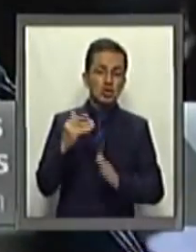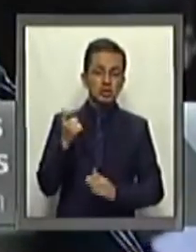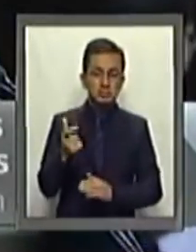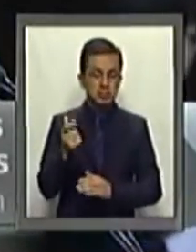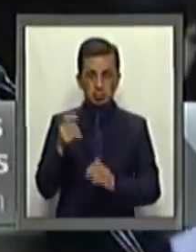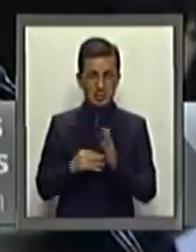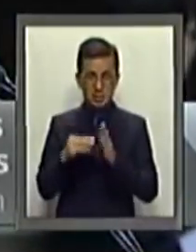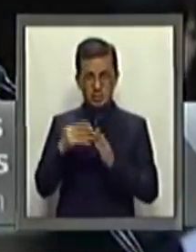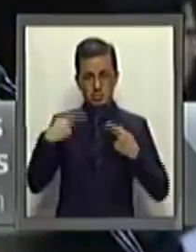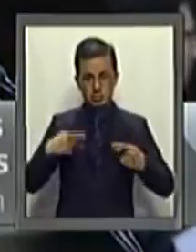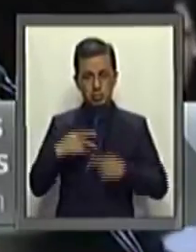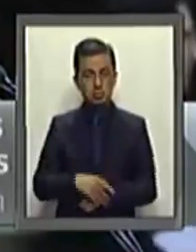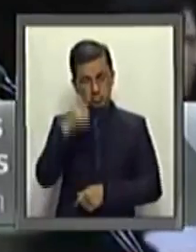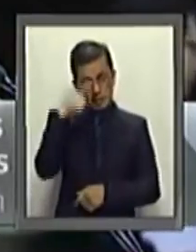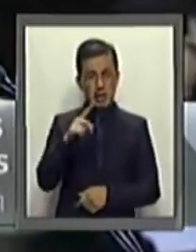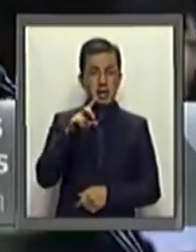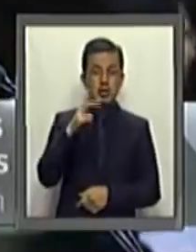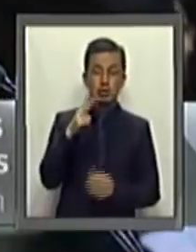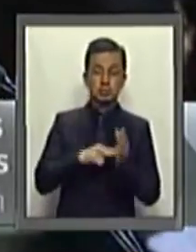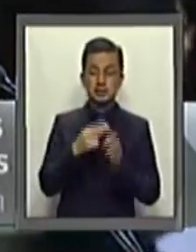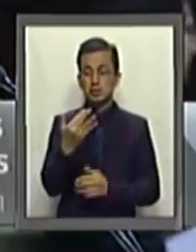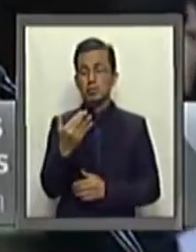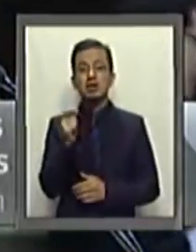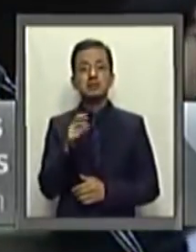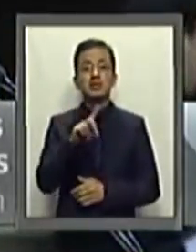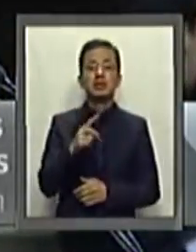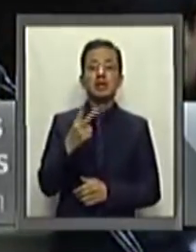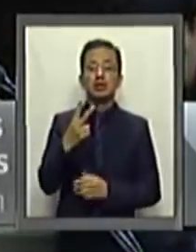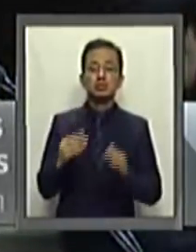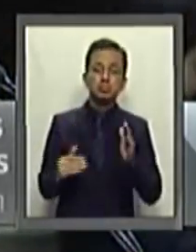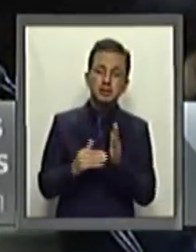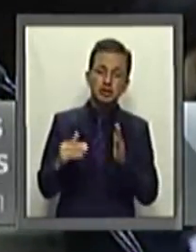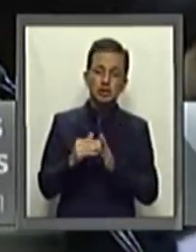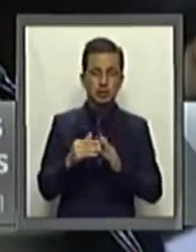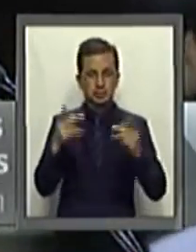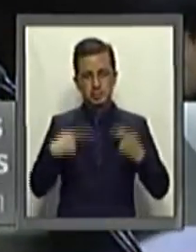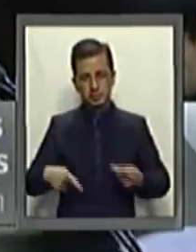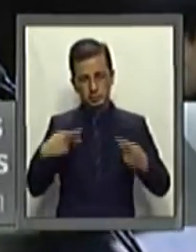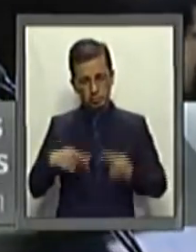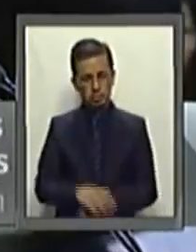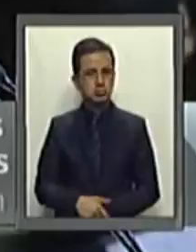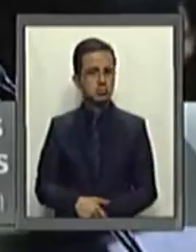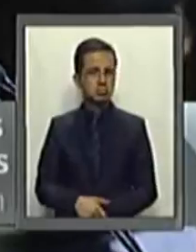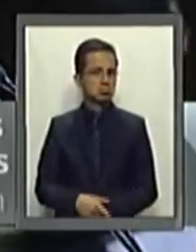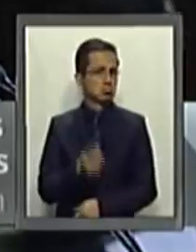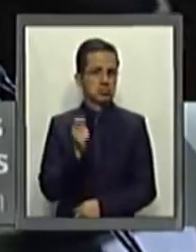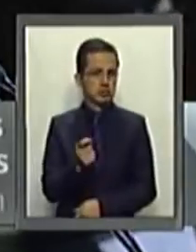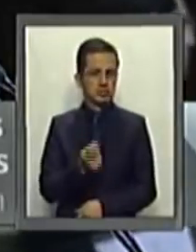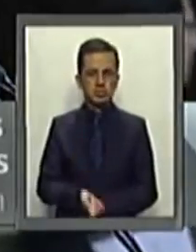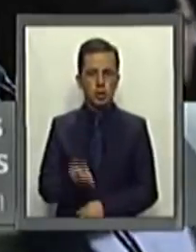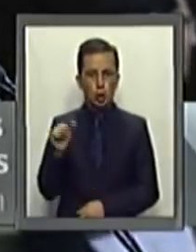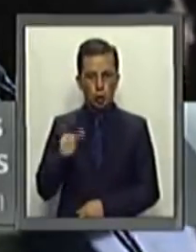32 millones de mexicanos estarán en esta condición. En definitiva, lo que aprobaremos el día de